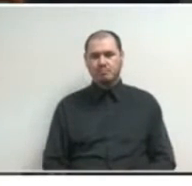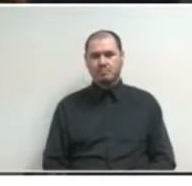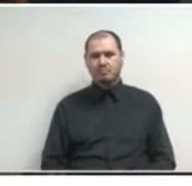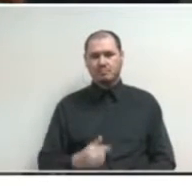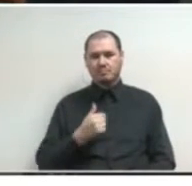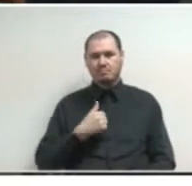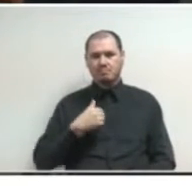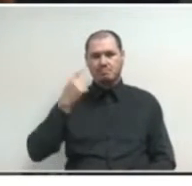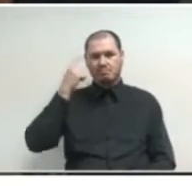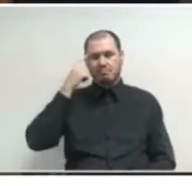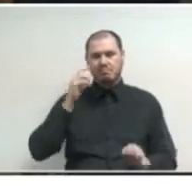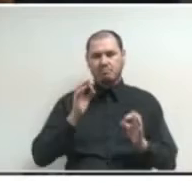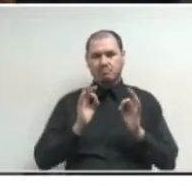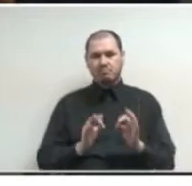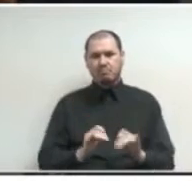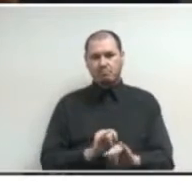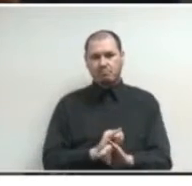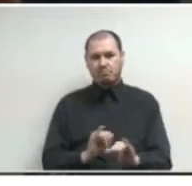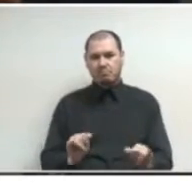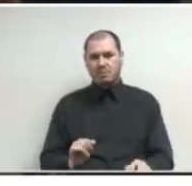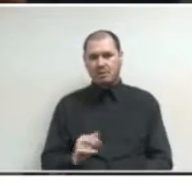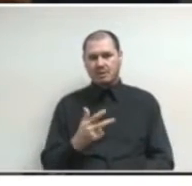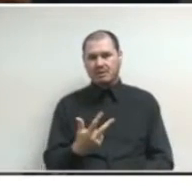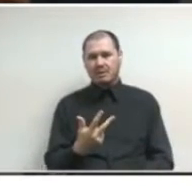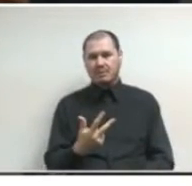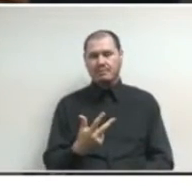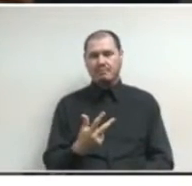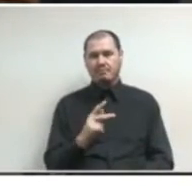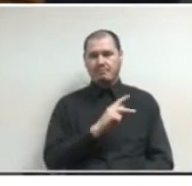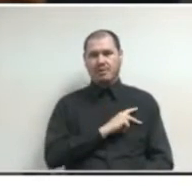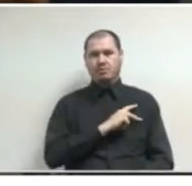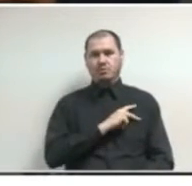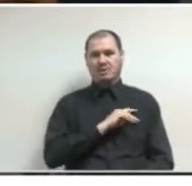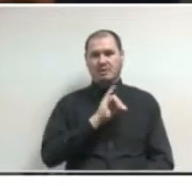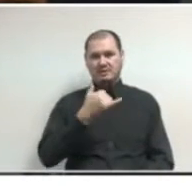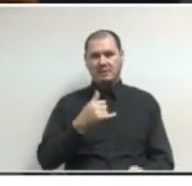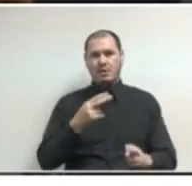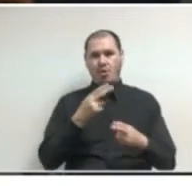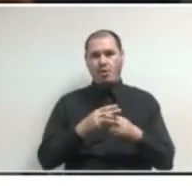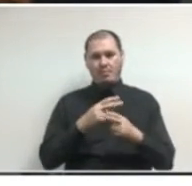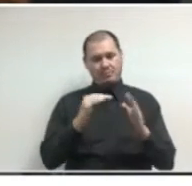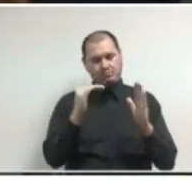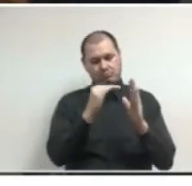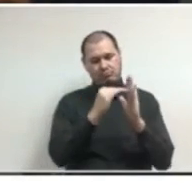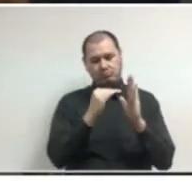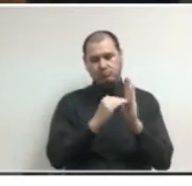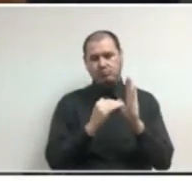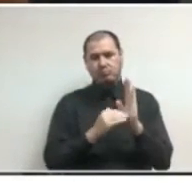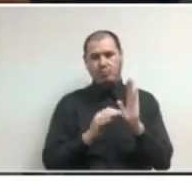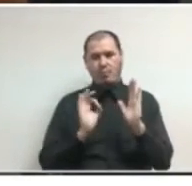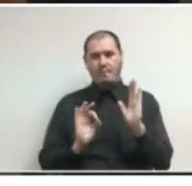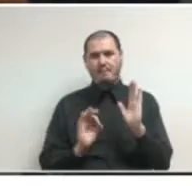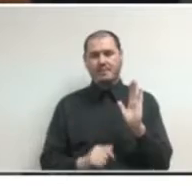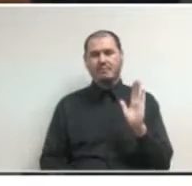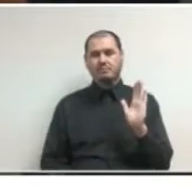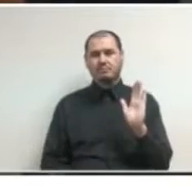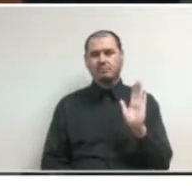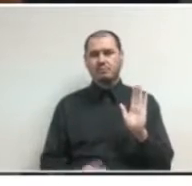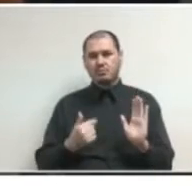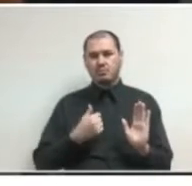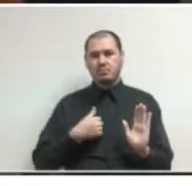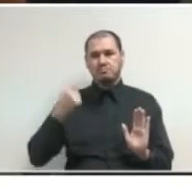volcaba. En los nombres y personas y detalles que están allí, que pueden ser, así que, en lo que a mí con. Ahí